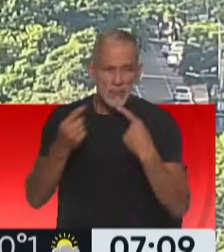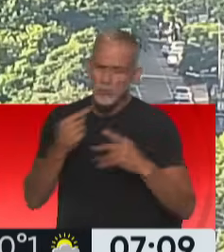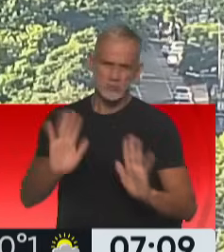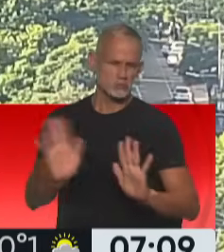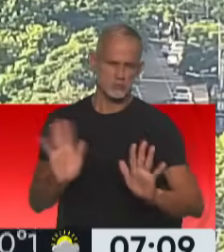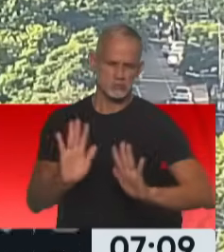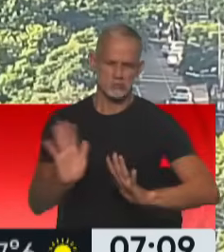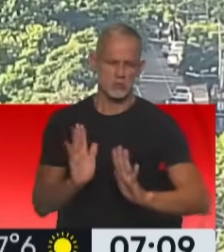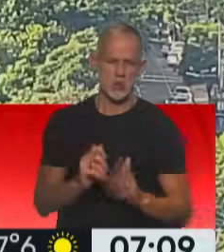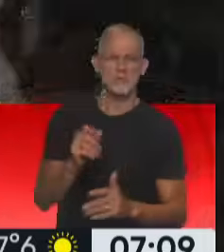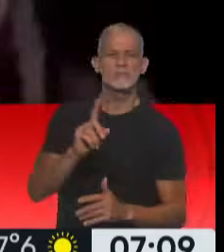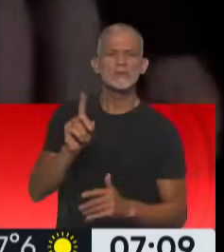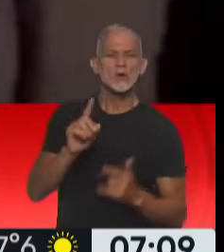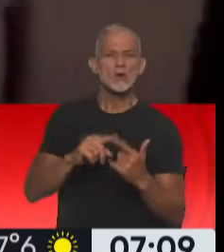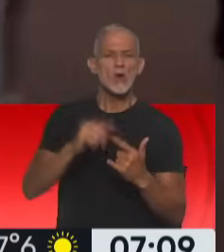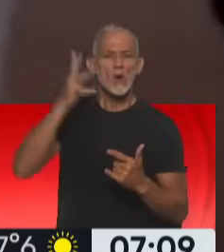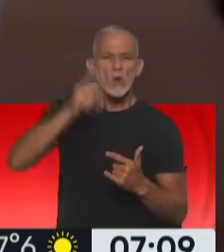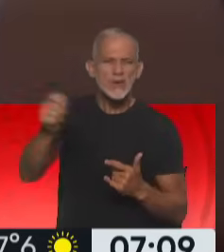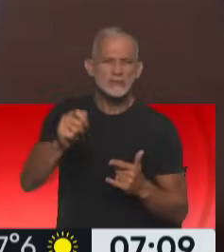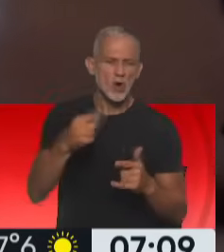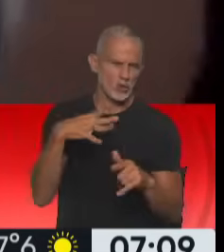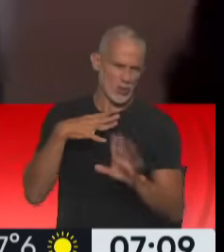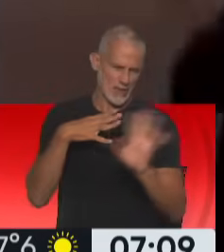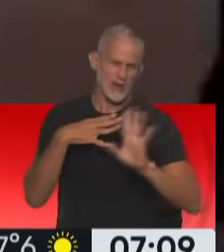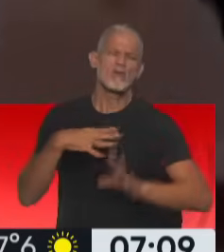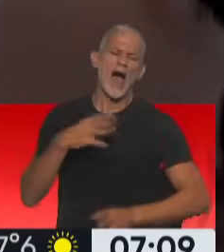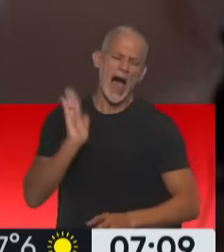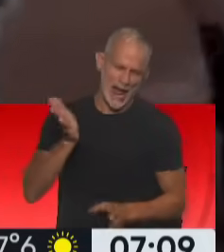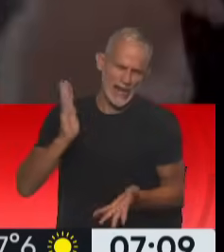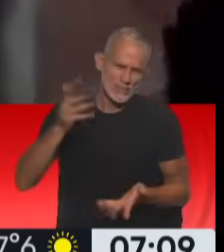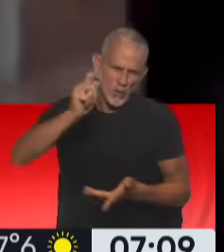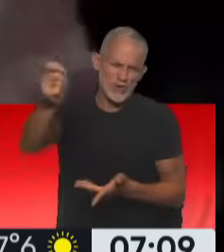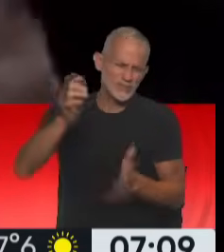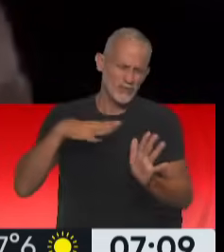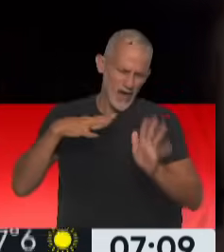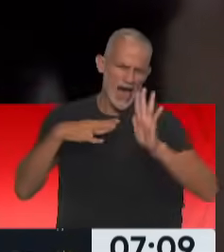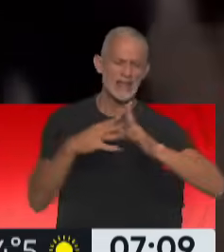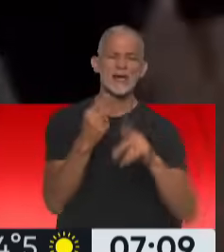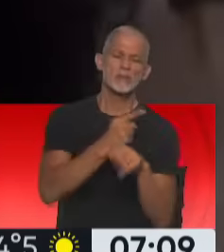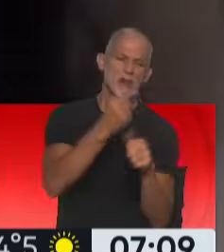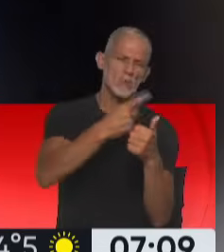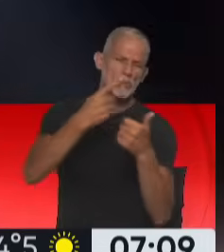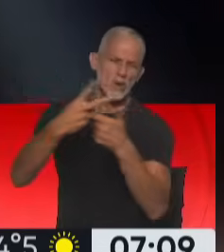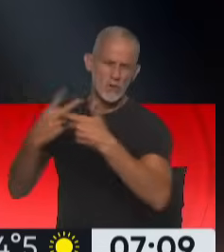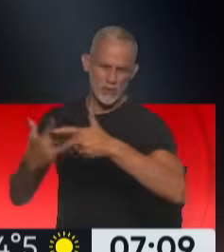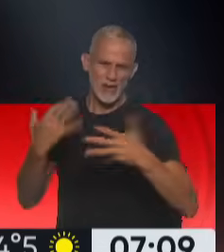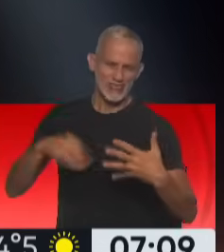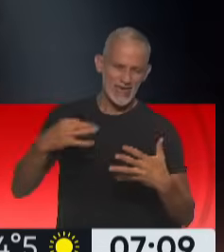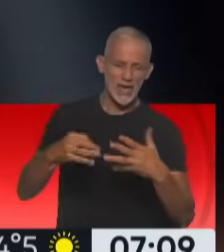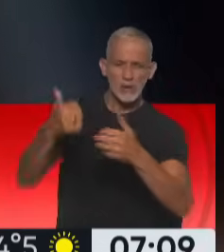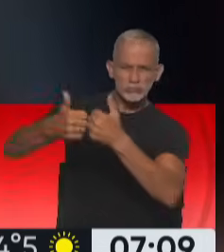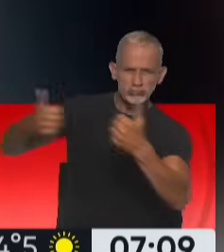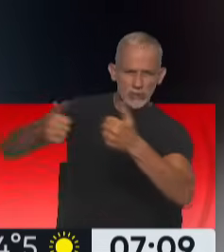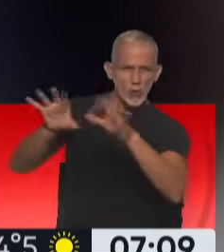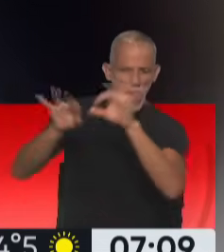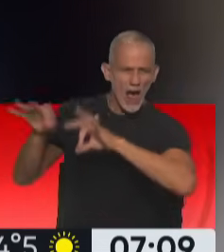todavía, no va a ser juzgado, por supuesto, falta mucho para eso, deberá haber conformarse un tribunal